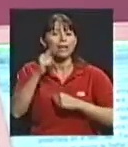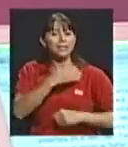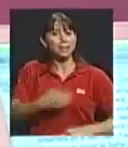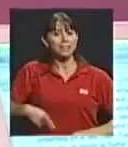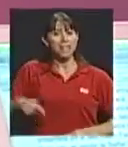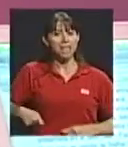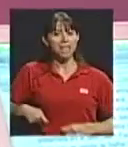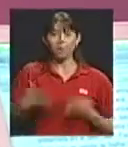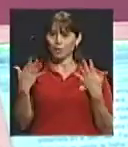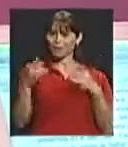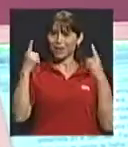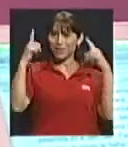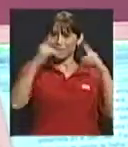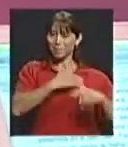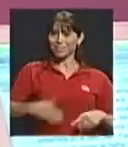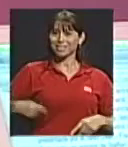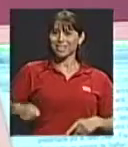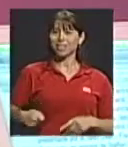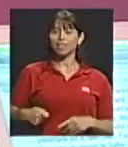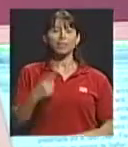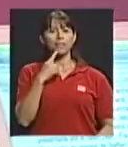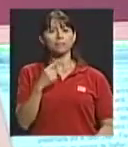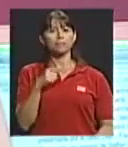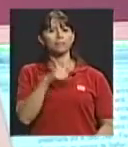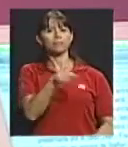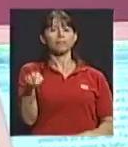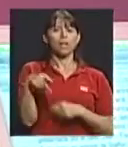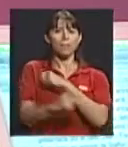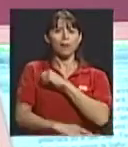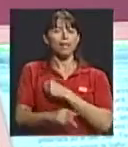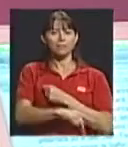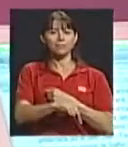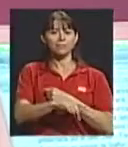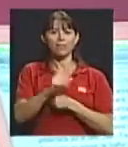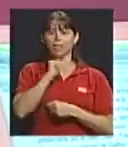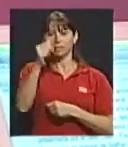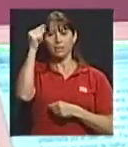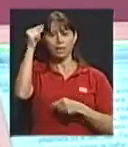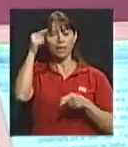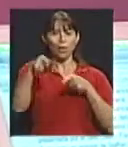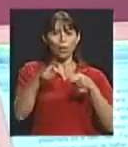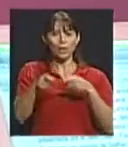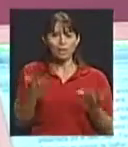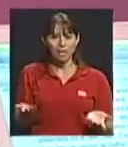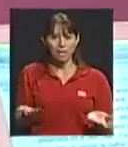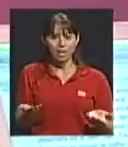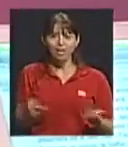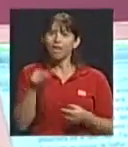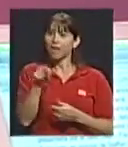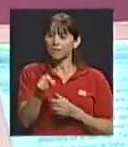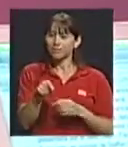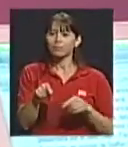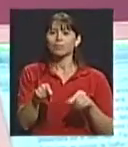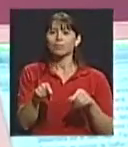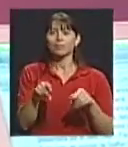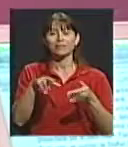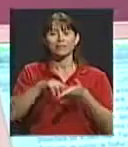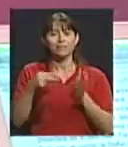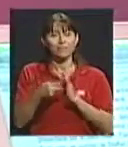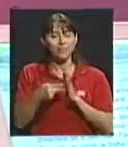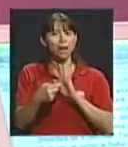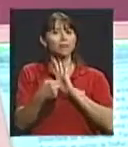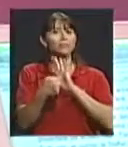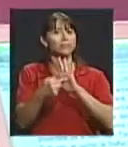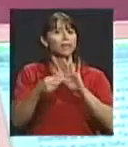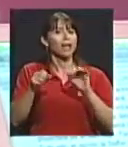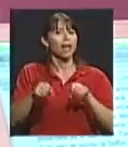inmediato dice el país es ingobernable Eh Esto además de denotar una incapacidad